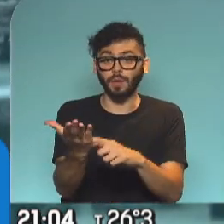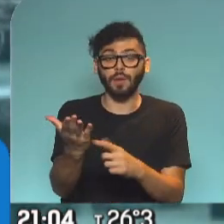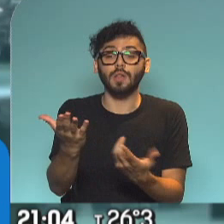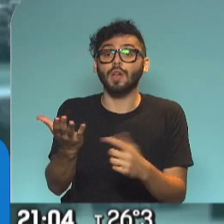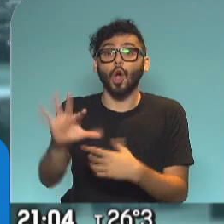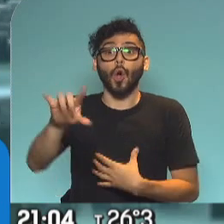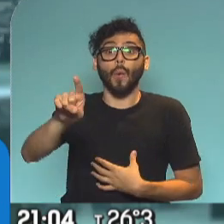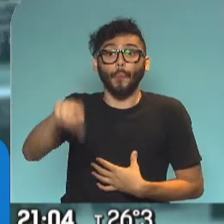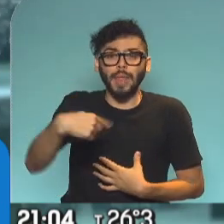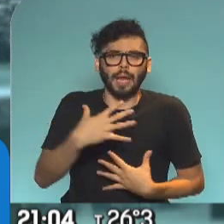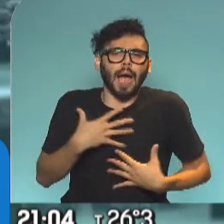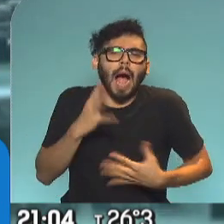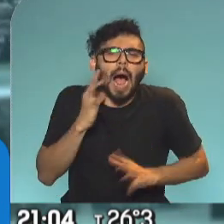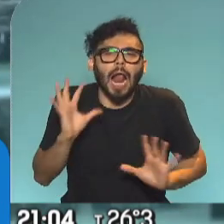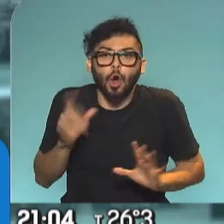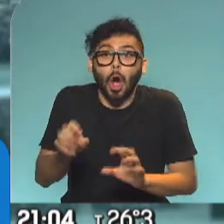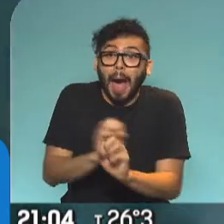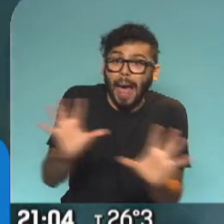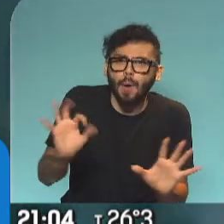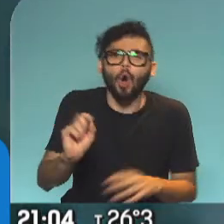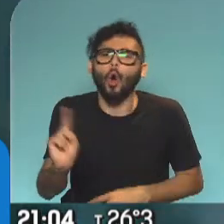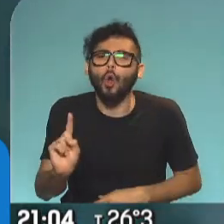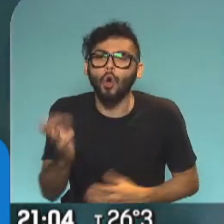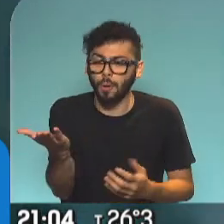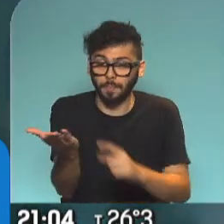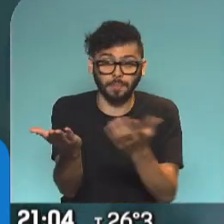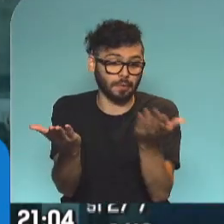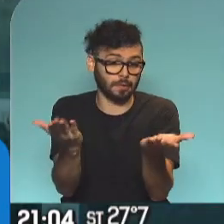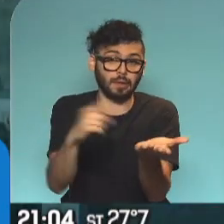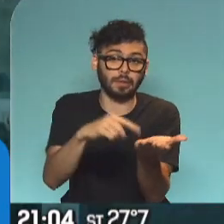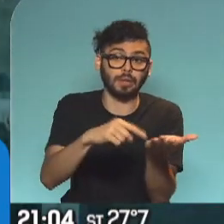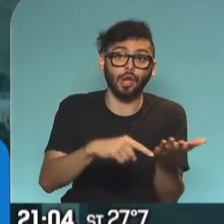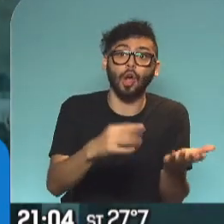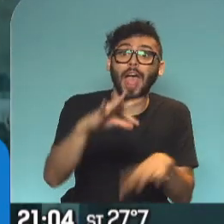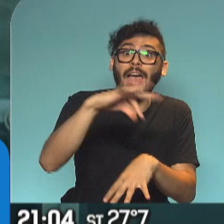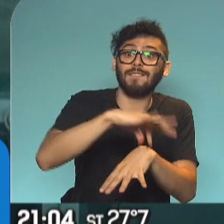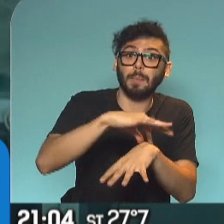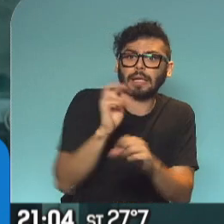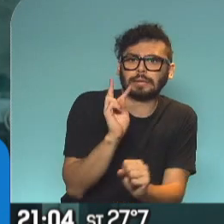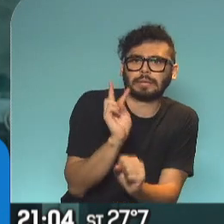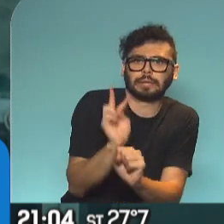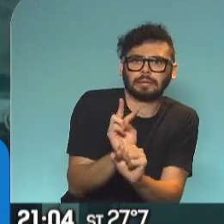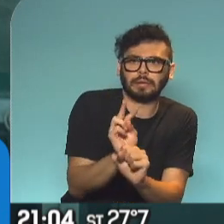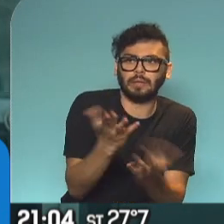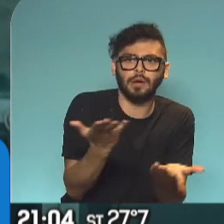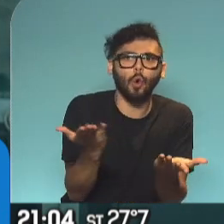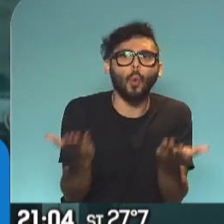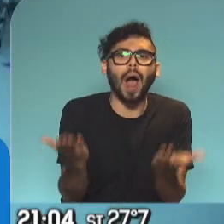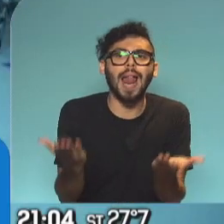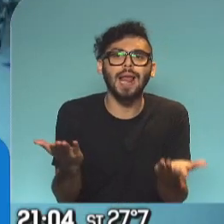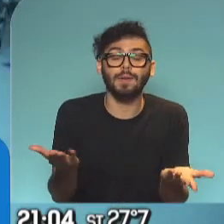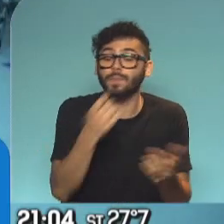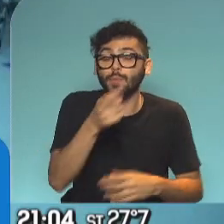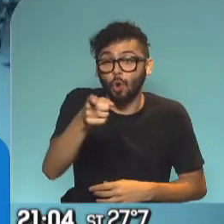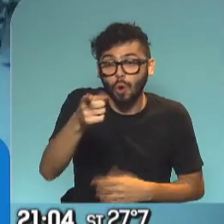puede provocar contra la severidad de la patología que está tratando de prevenir. O sea que usted toma